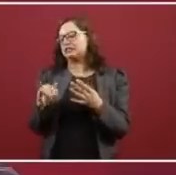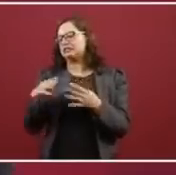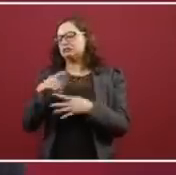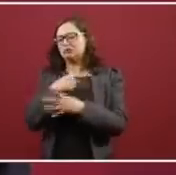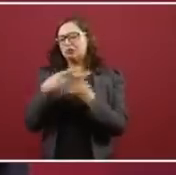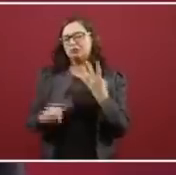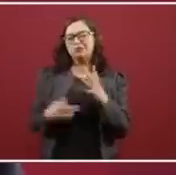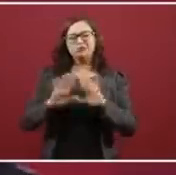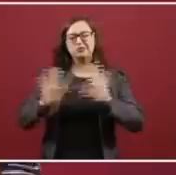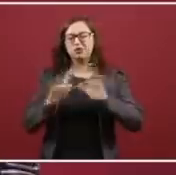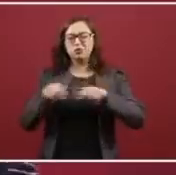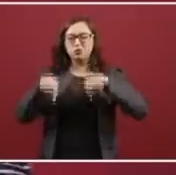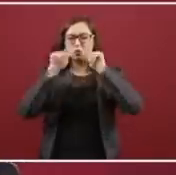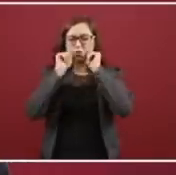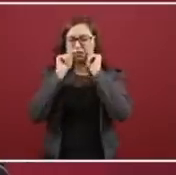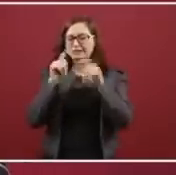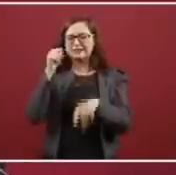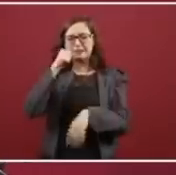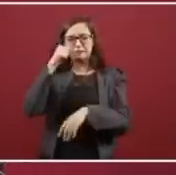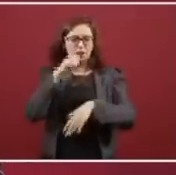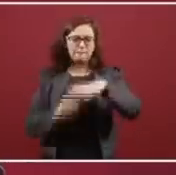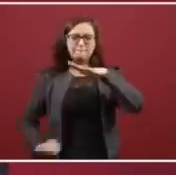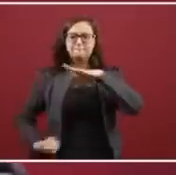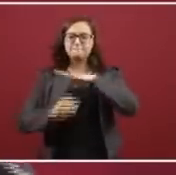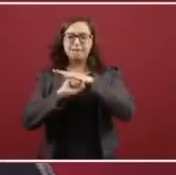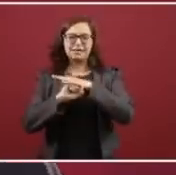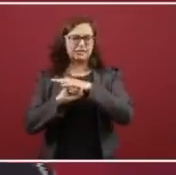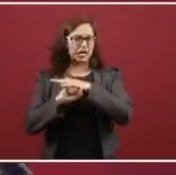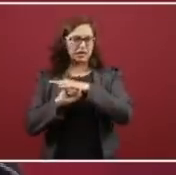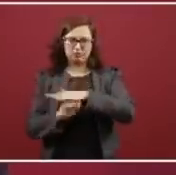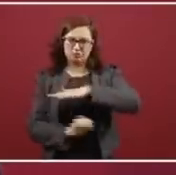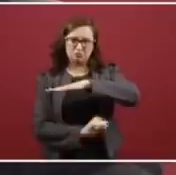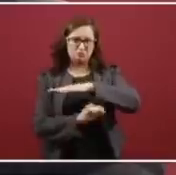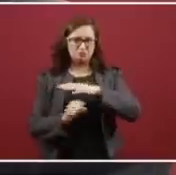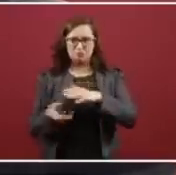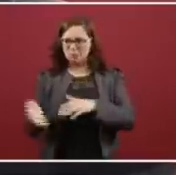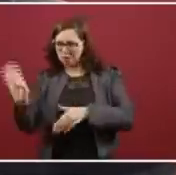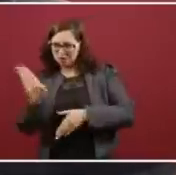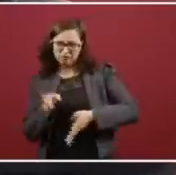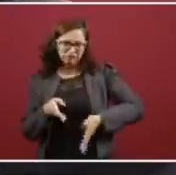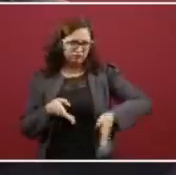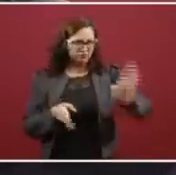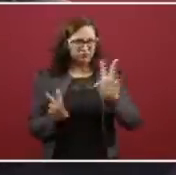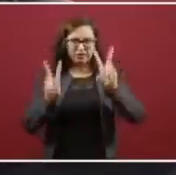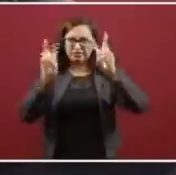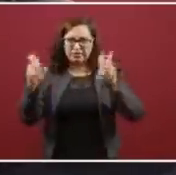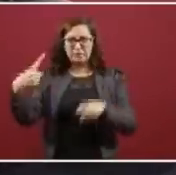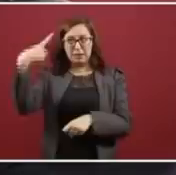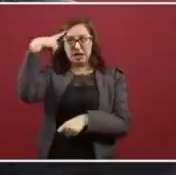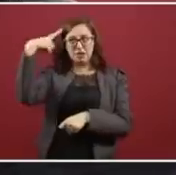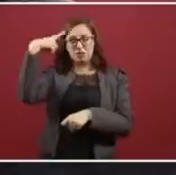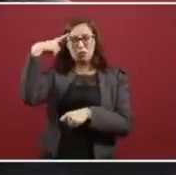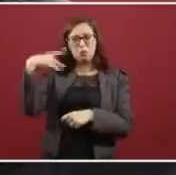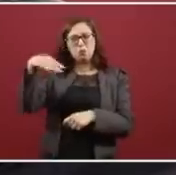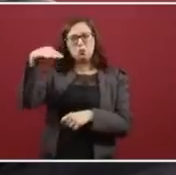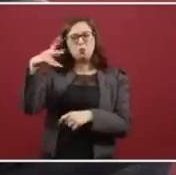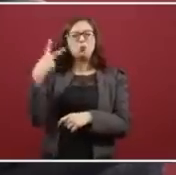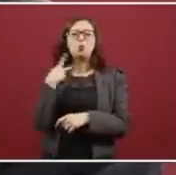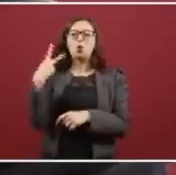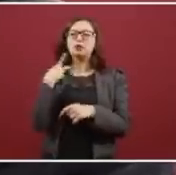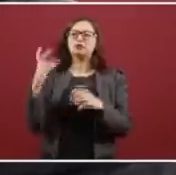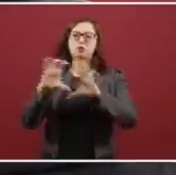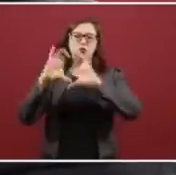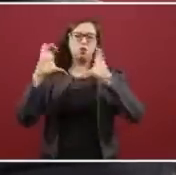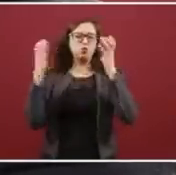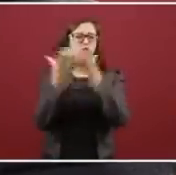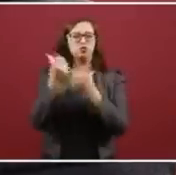los dos troncos principales las dos corrientes fundamentales del pensamiento político en el